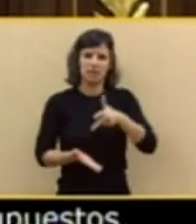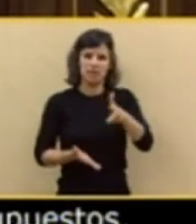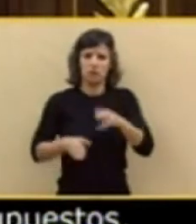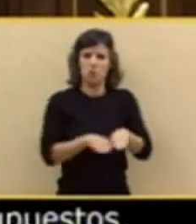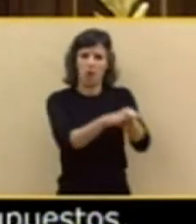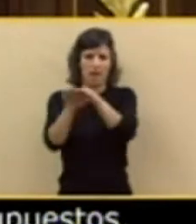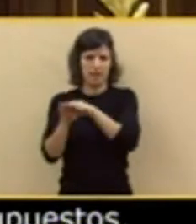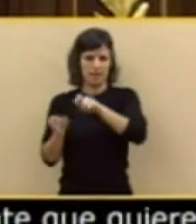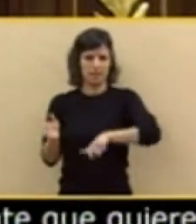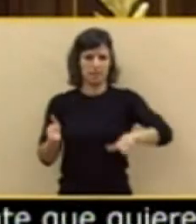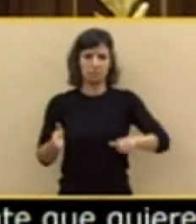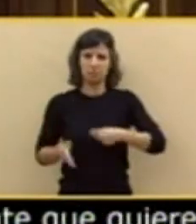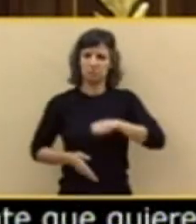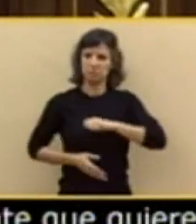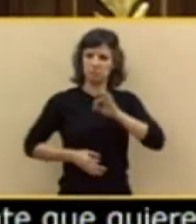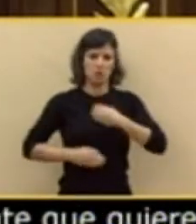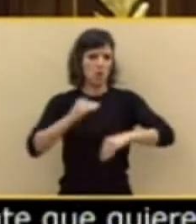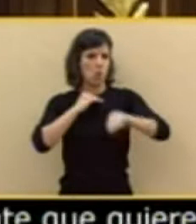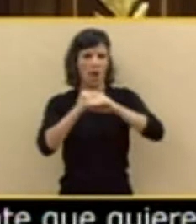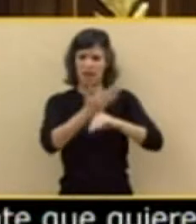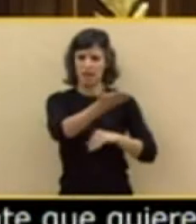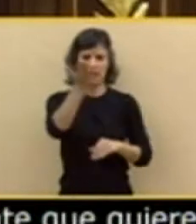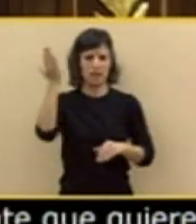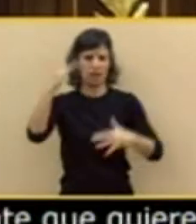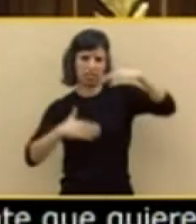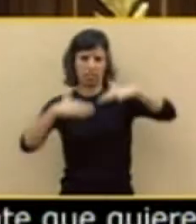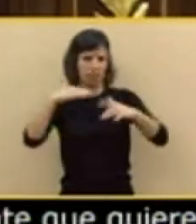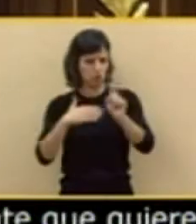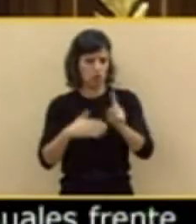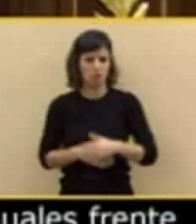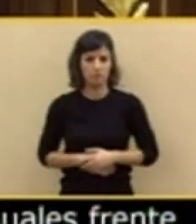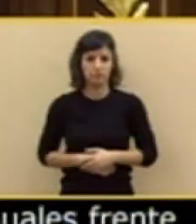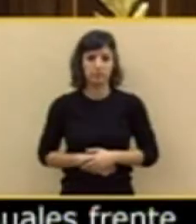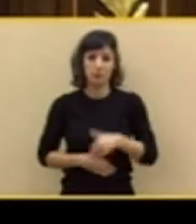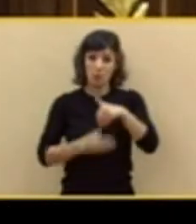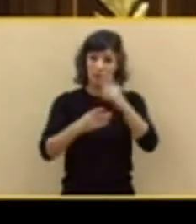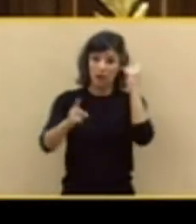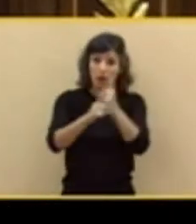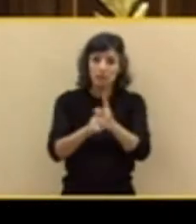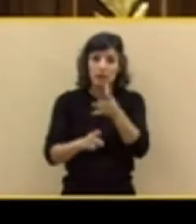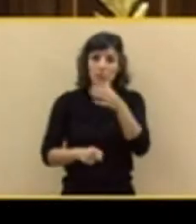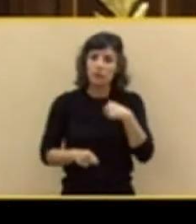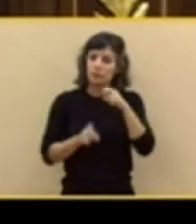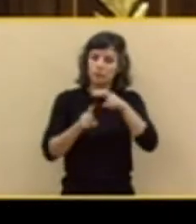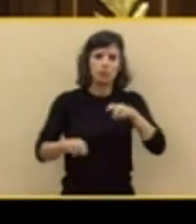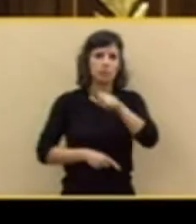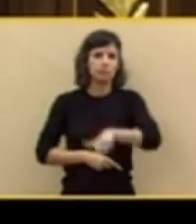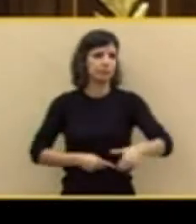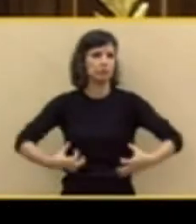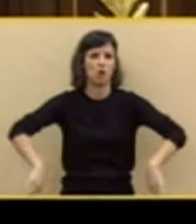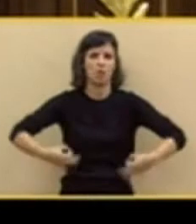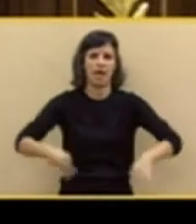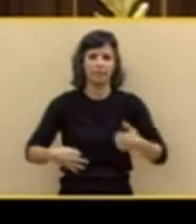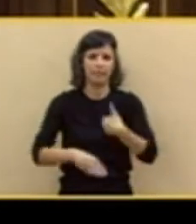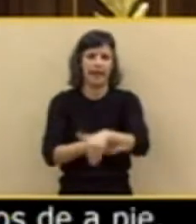PSOE. O algunos dudosos que pudiera haber en el PSOE lo ha fortalecido la intervención. Por ese retorno a la ese